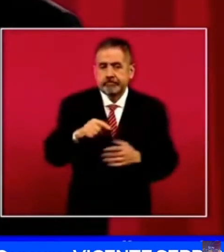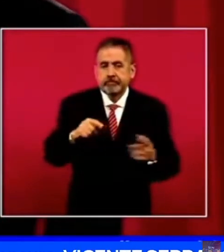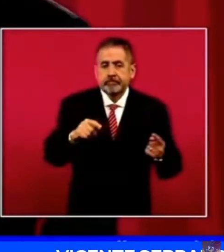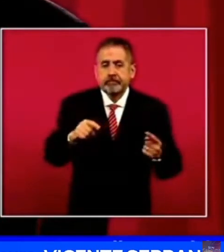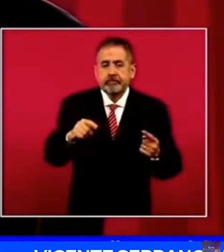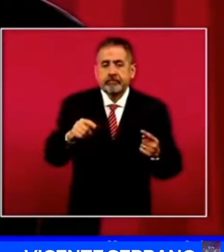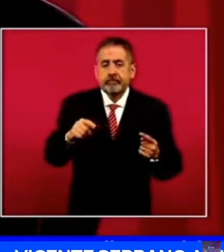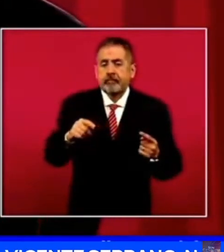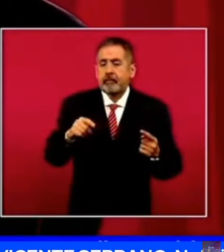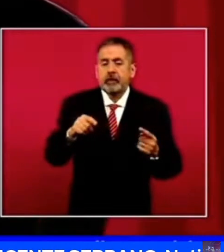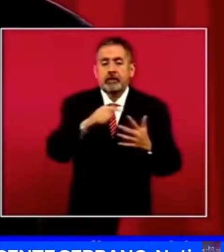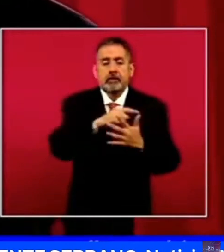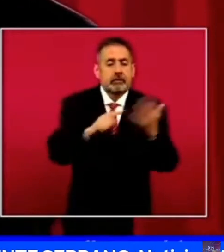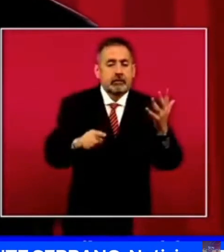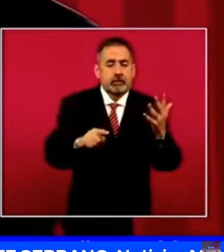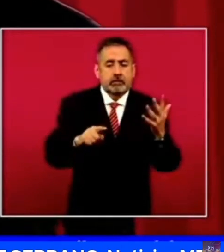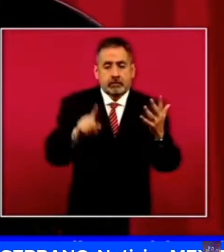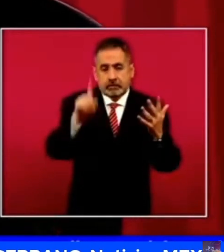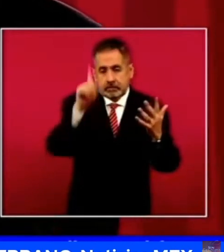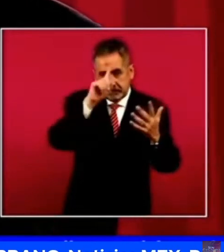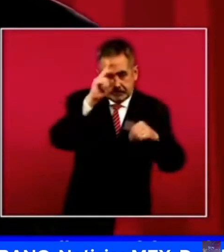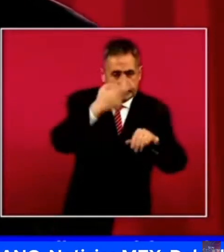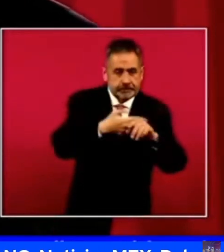a un miembro del consejo